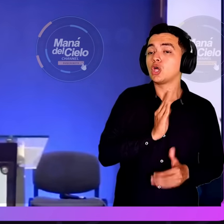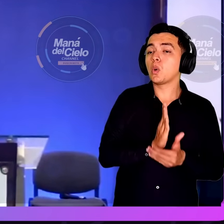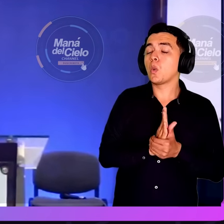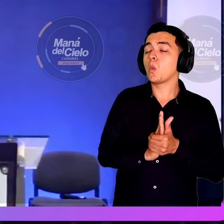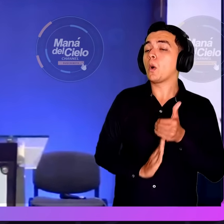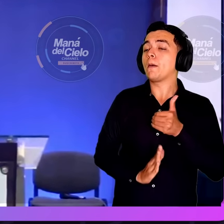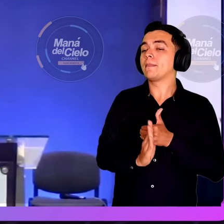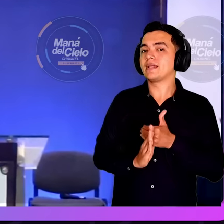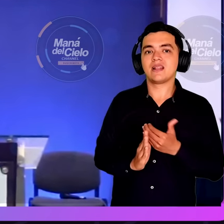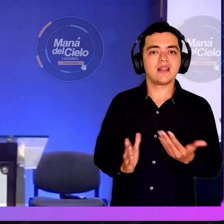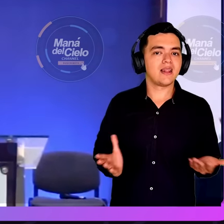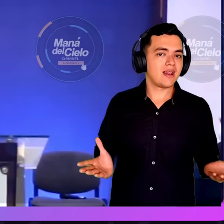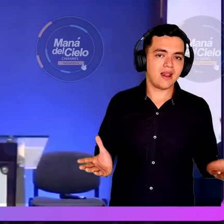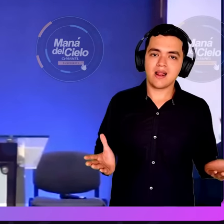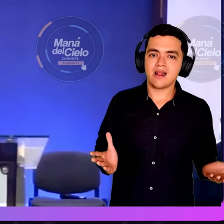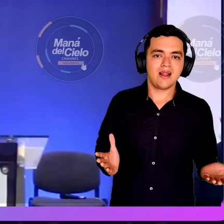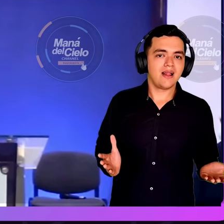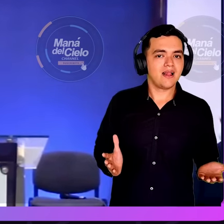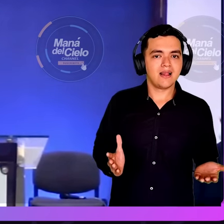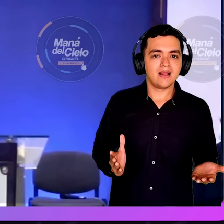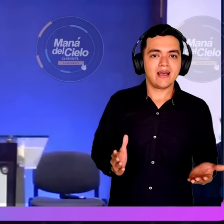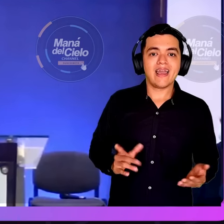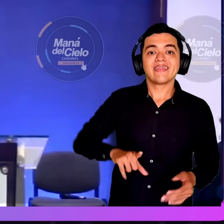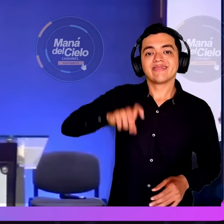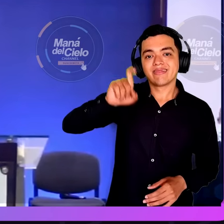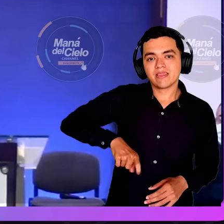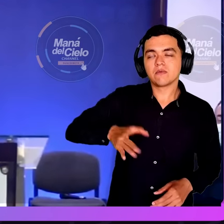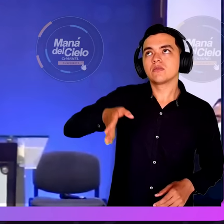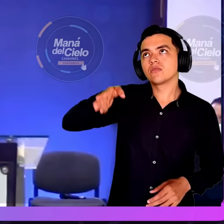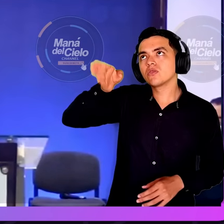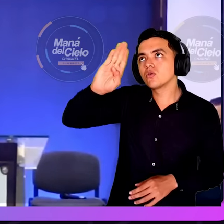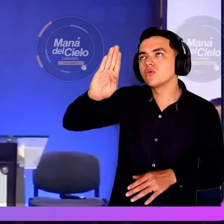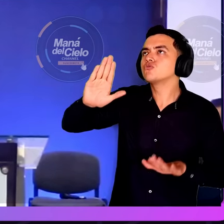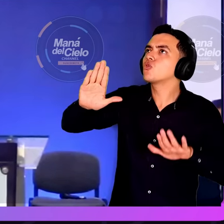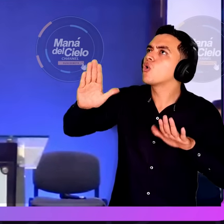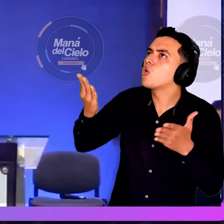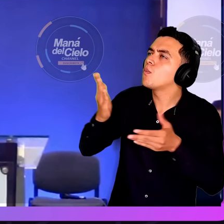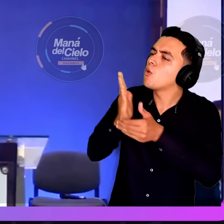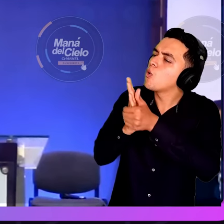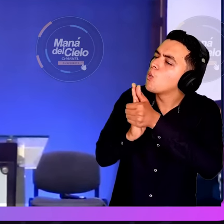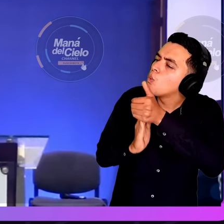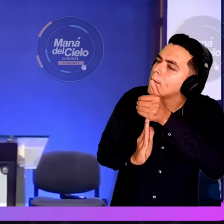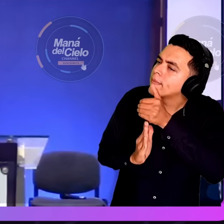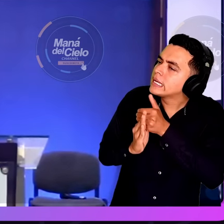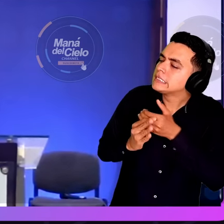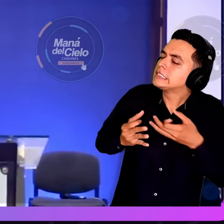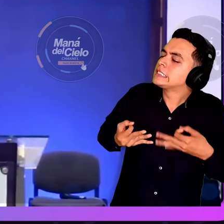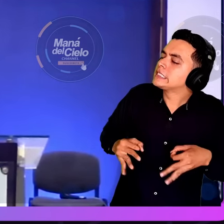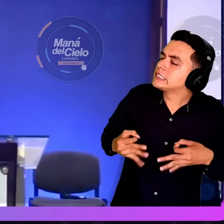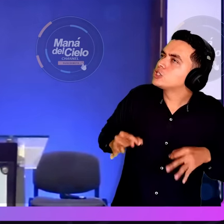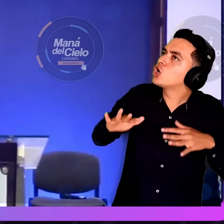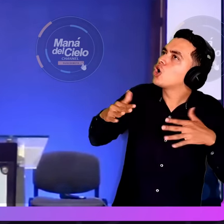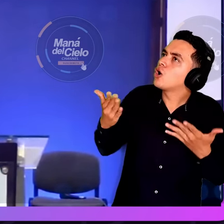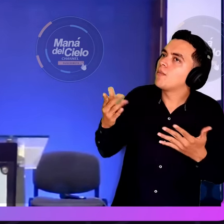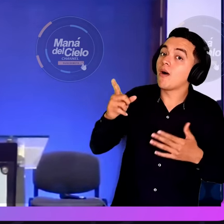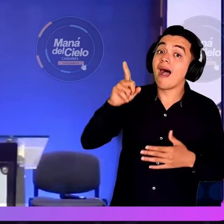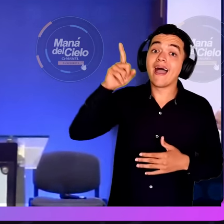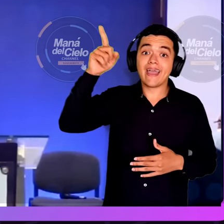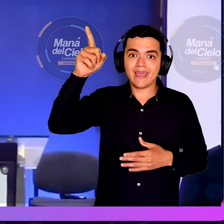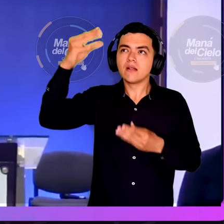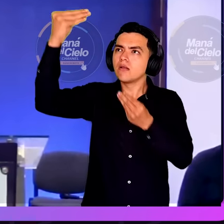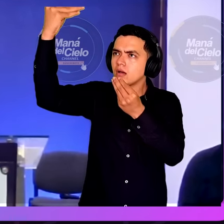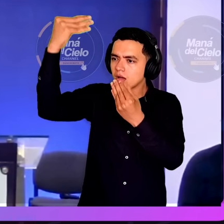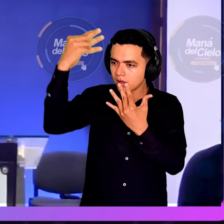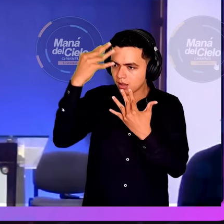fácilmente y seducía y se dejaba seducir. Era un hombre llevado de su parecer. Cuidado con eso.